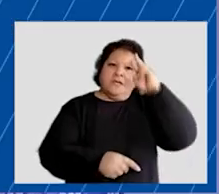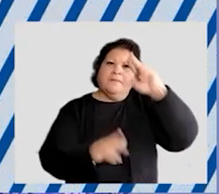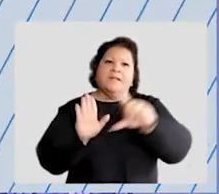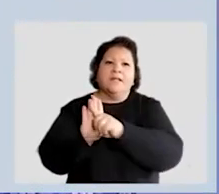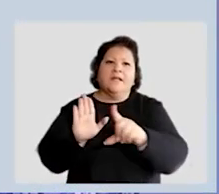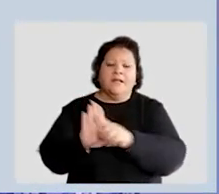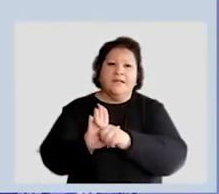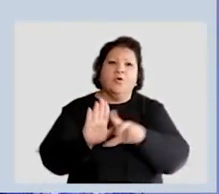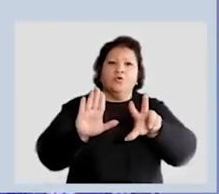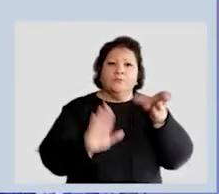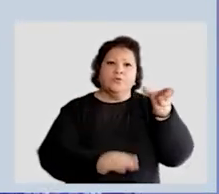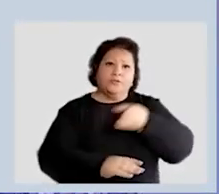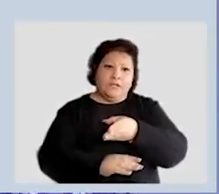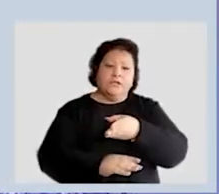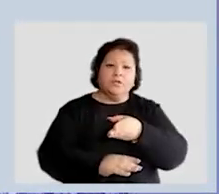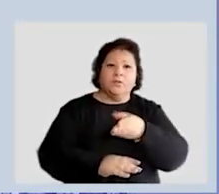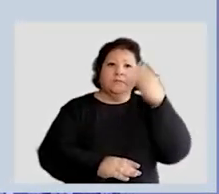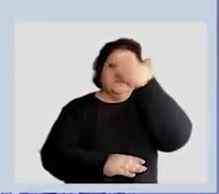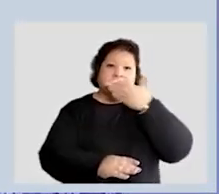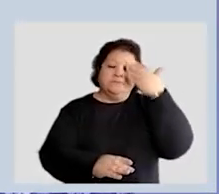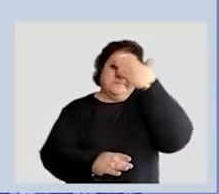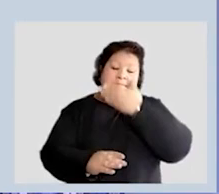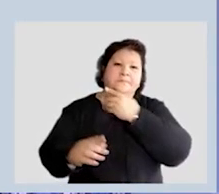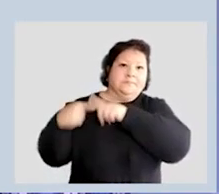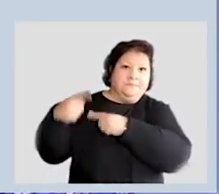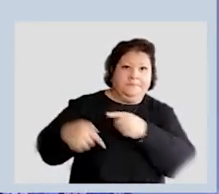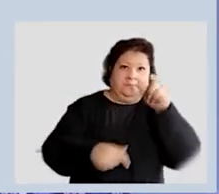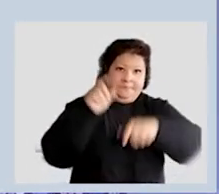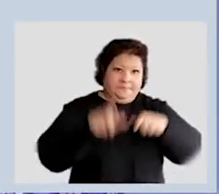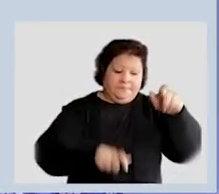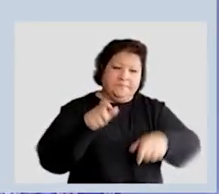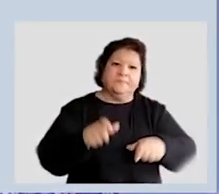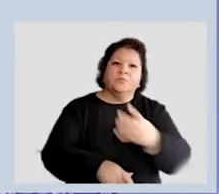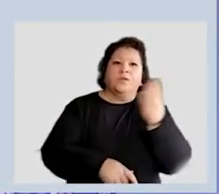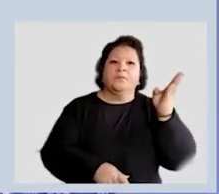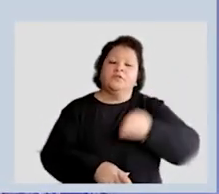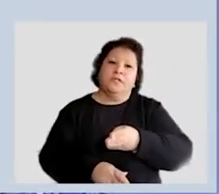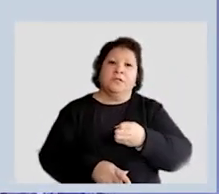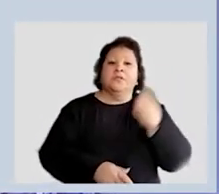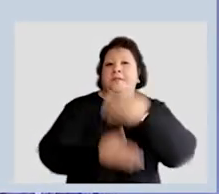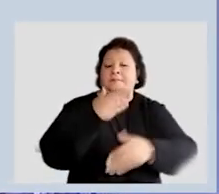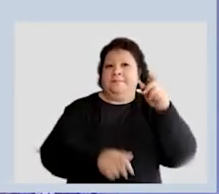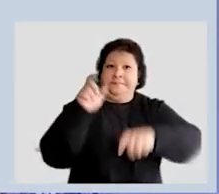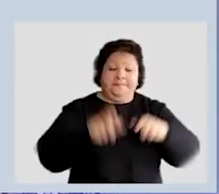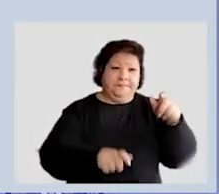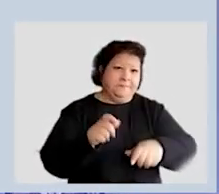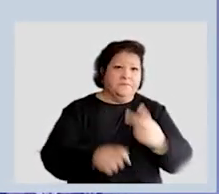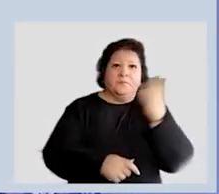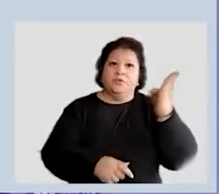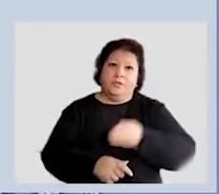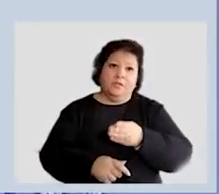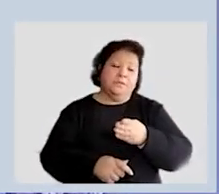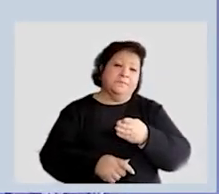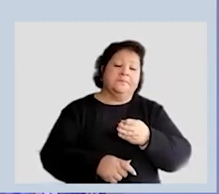a ese trabajador pero Primero lo primero y es esta etapa de 7 meses que le va a significar indudablemente un gran